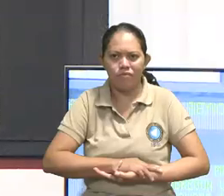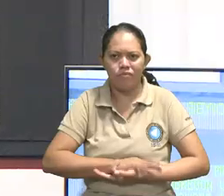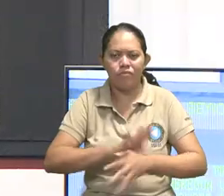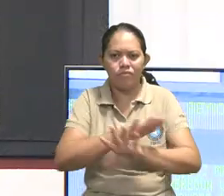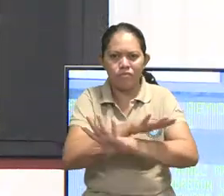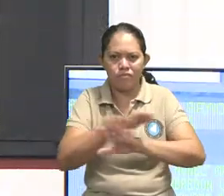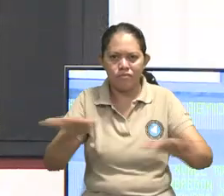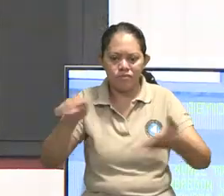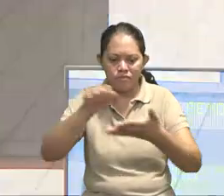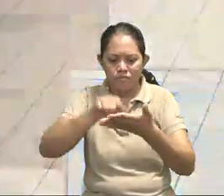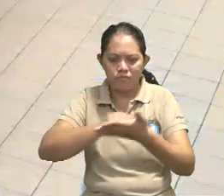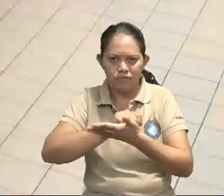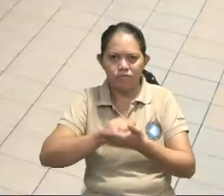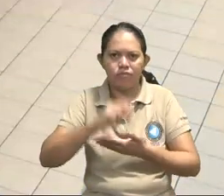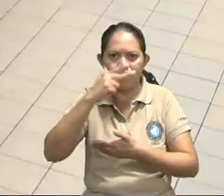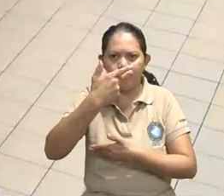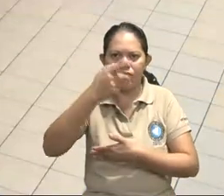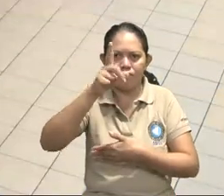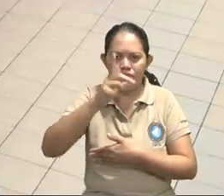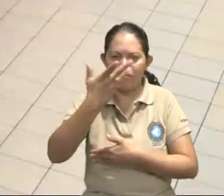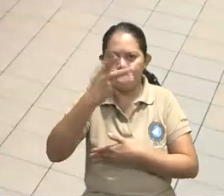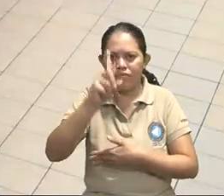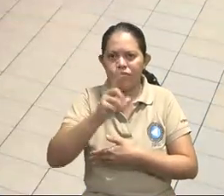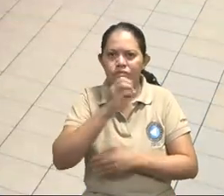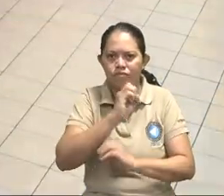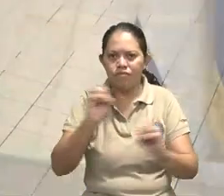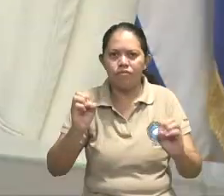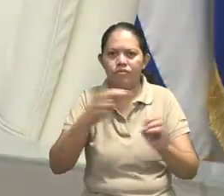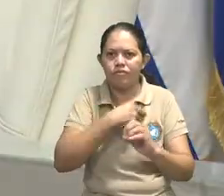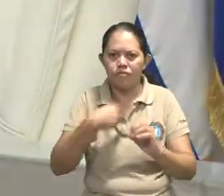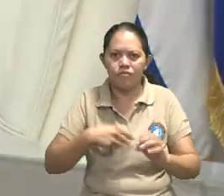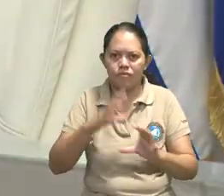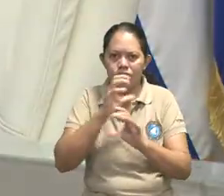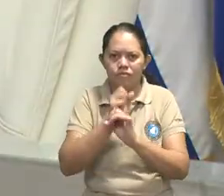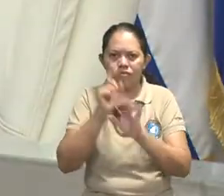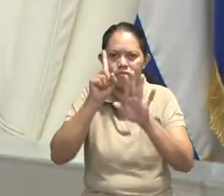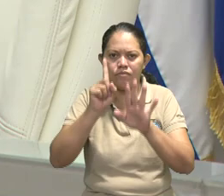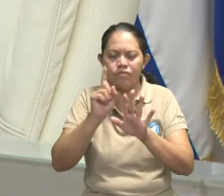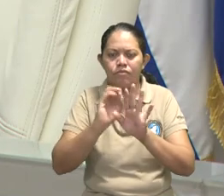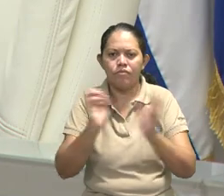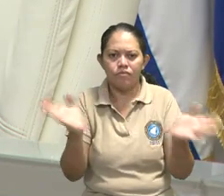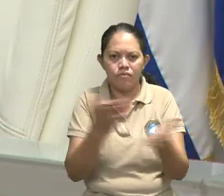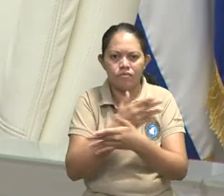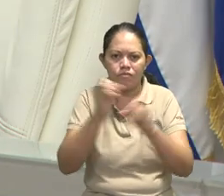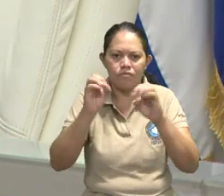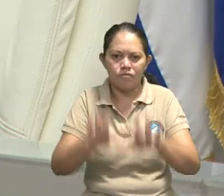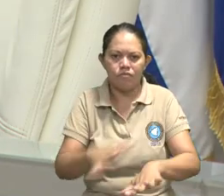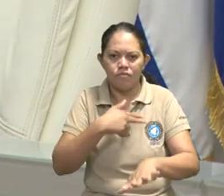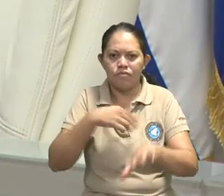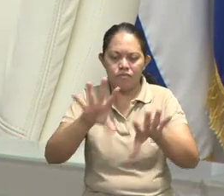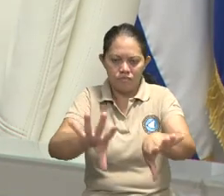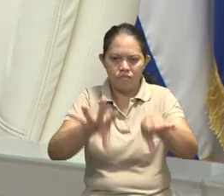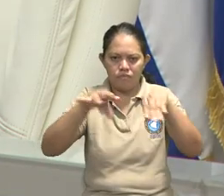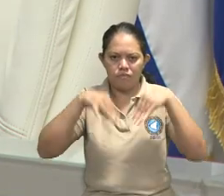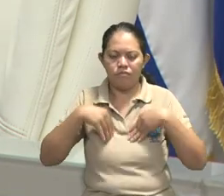Se cierra la votación, 91 votos a favor, 0 en contra, 0 abstenciones, 0 presentes. Se aprueba el artículo